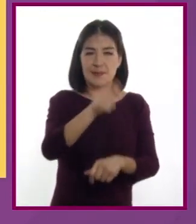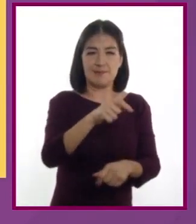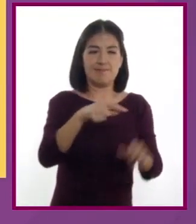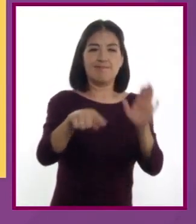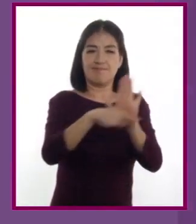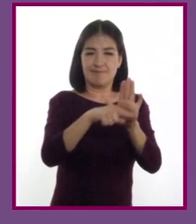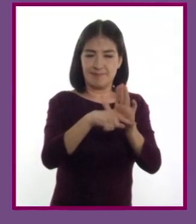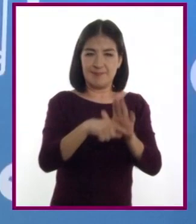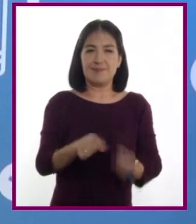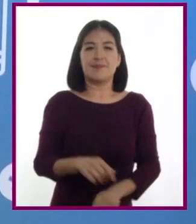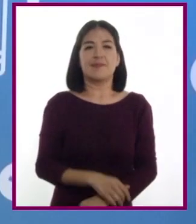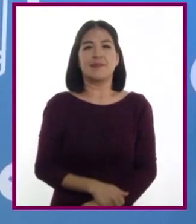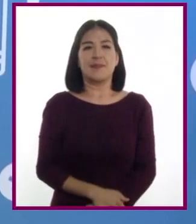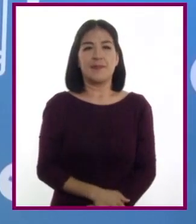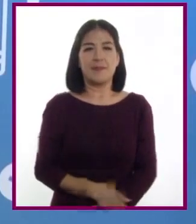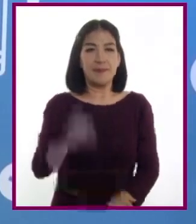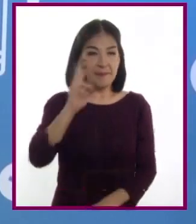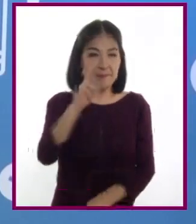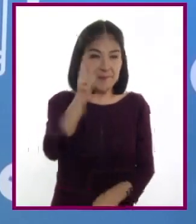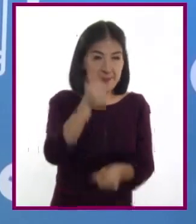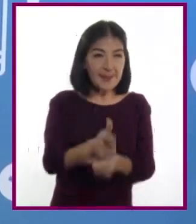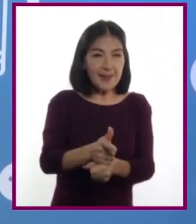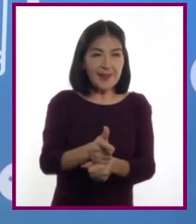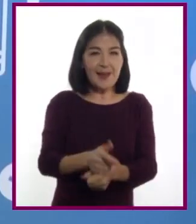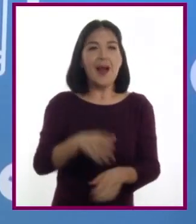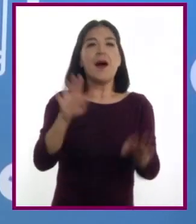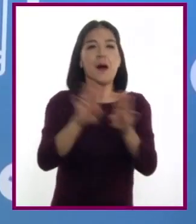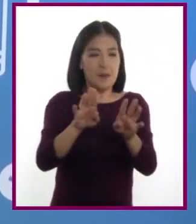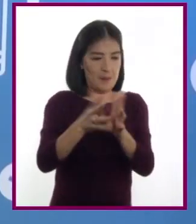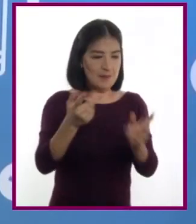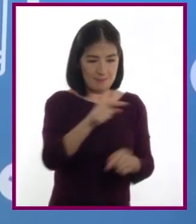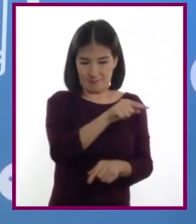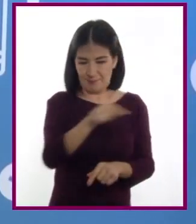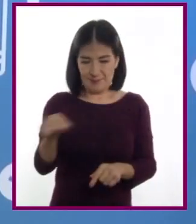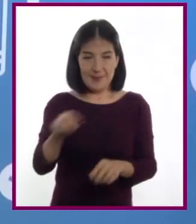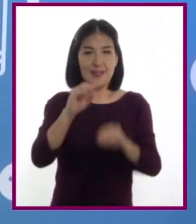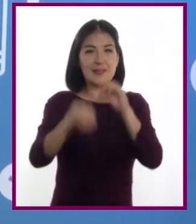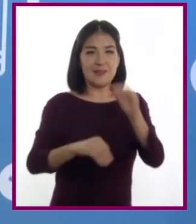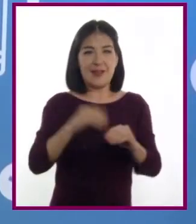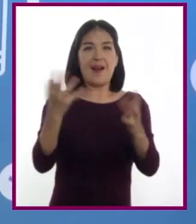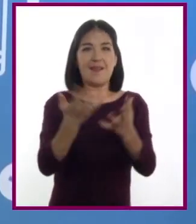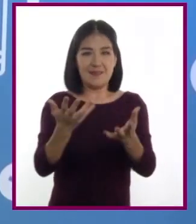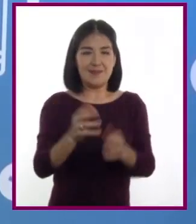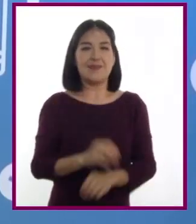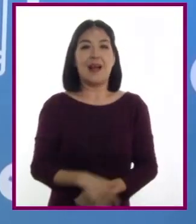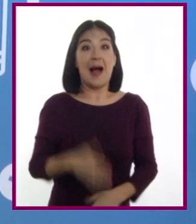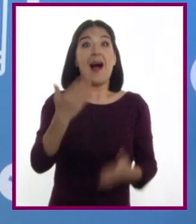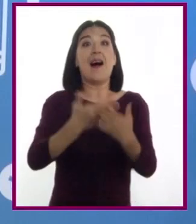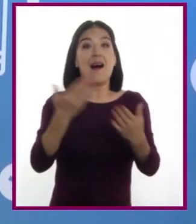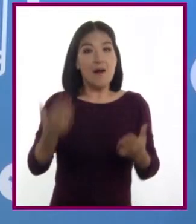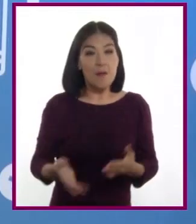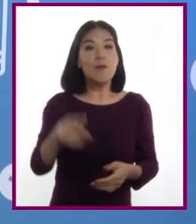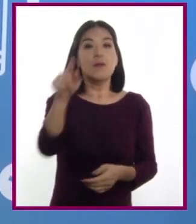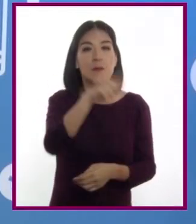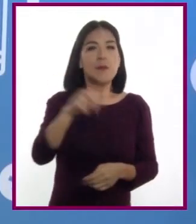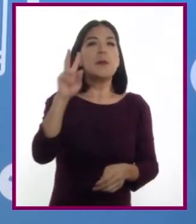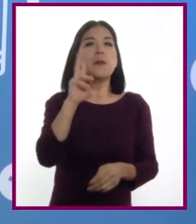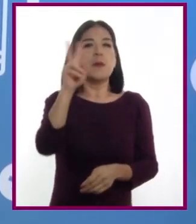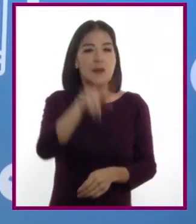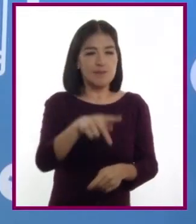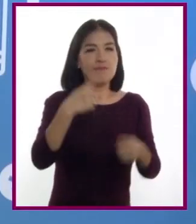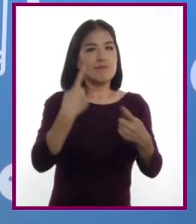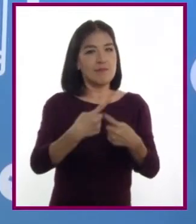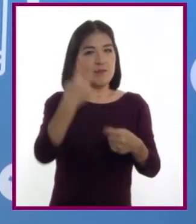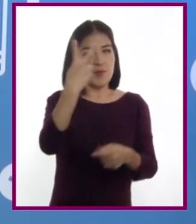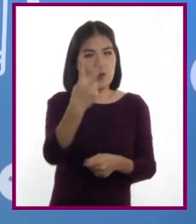negativos. ¿Se dieron cuenta de lo que sucede con estos movimientos? Ahora veamos los otros dos